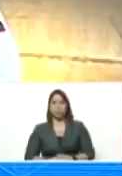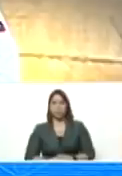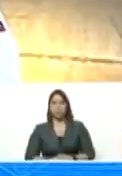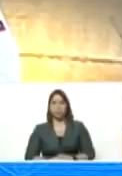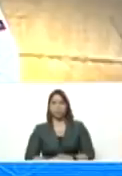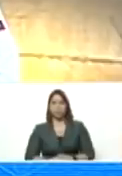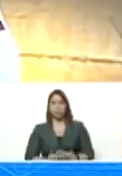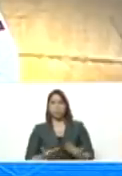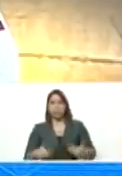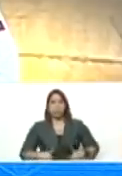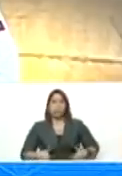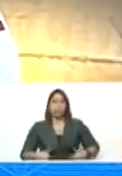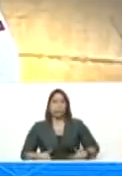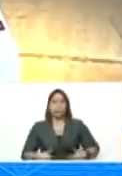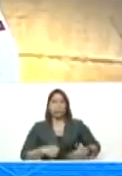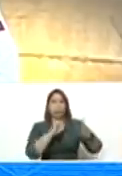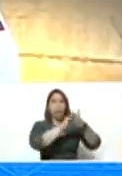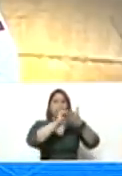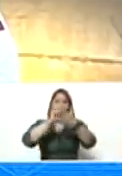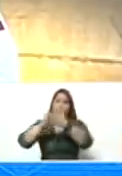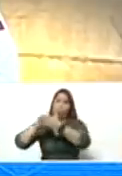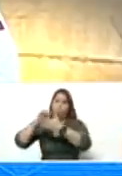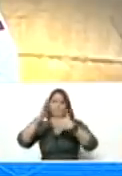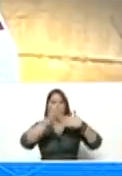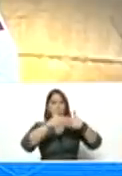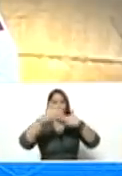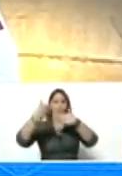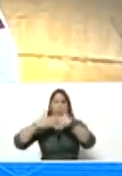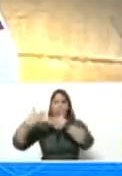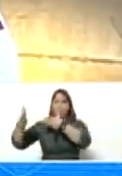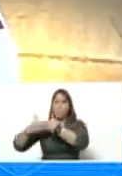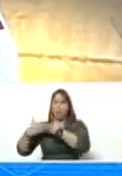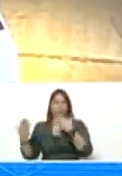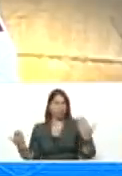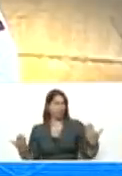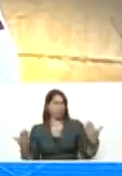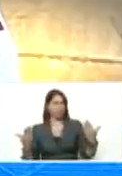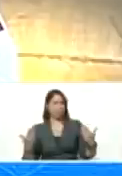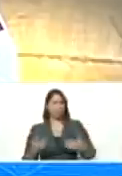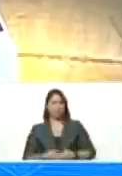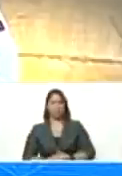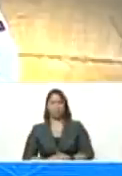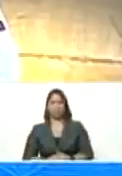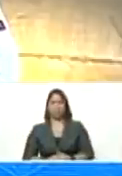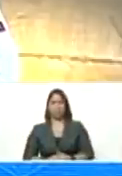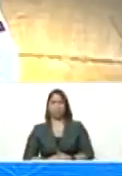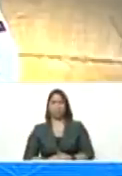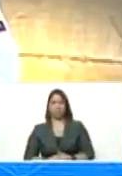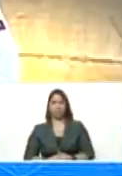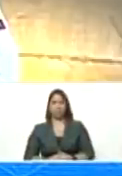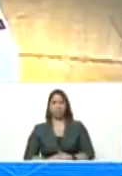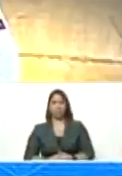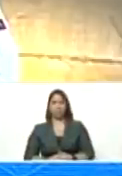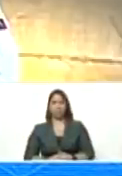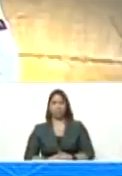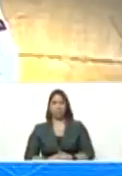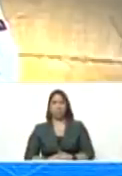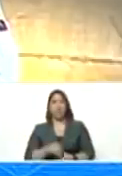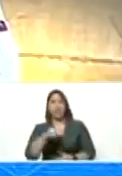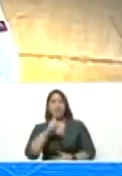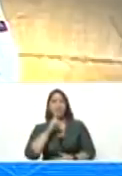pariendo, toca una puerta, se la cierran, toca otra puerta, se la cierran, toca otra puerta, se la cierran. Eso se